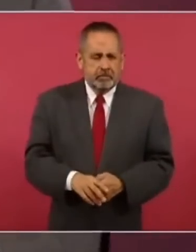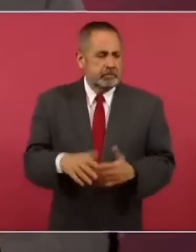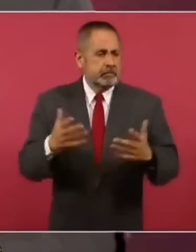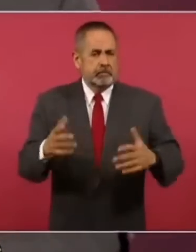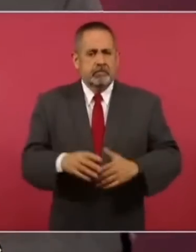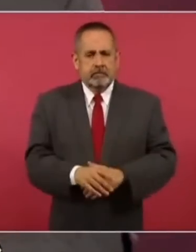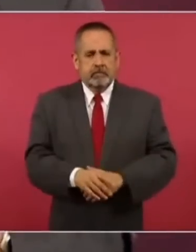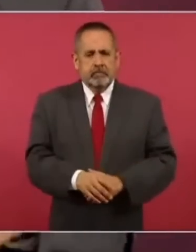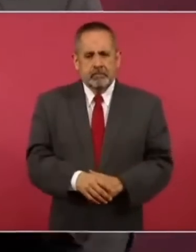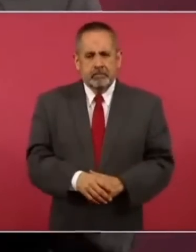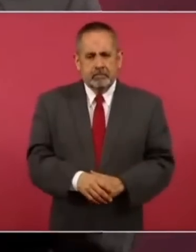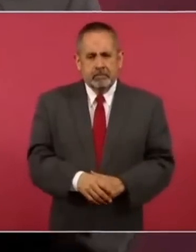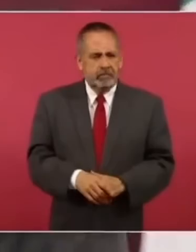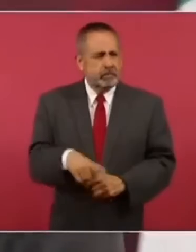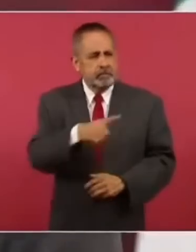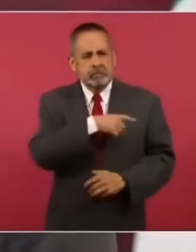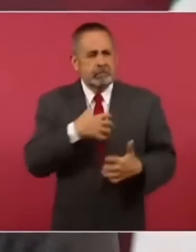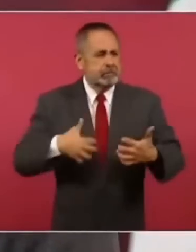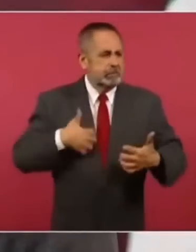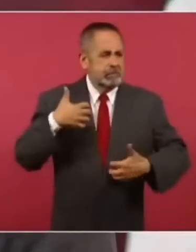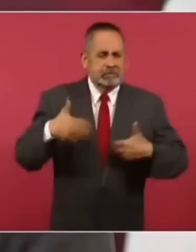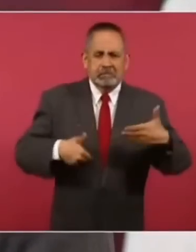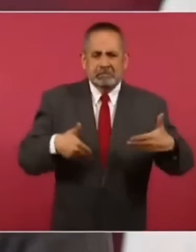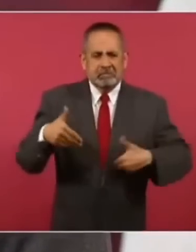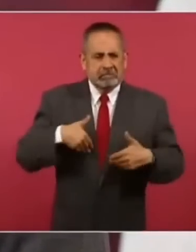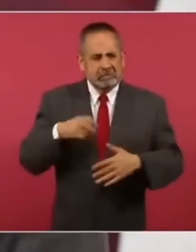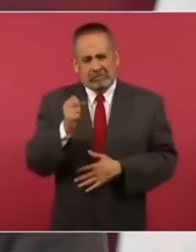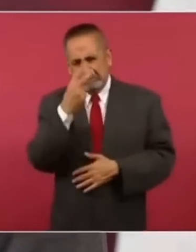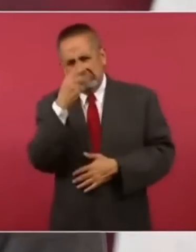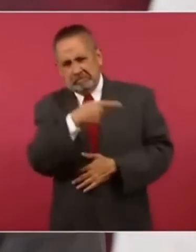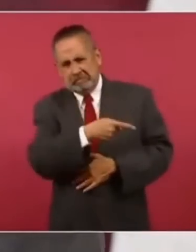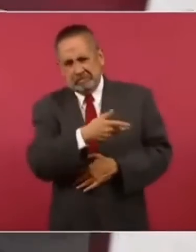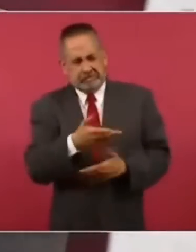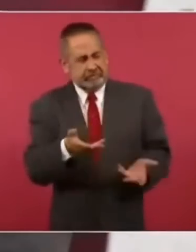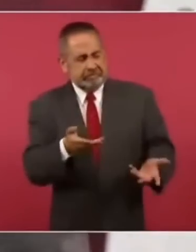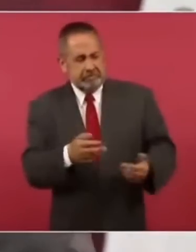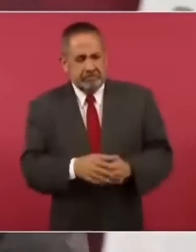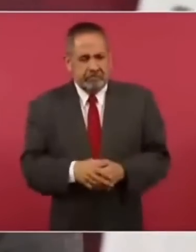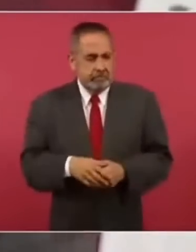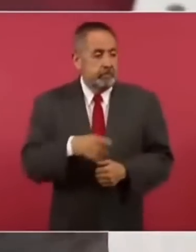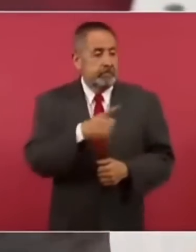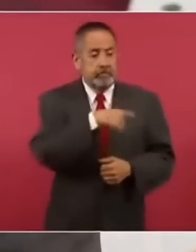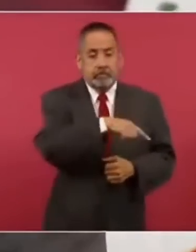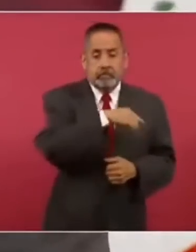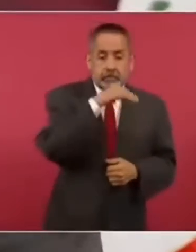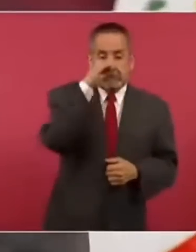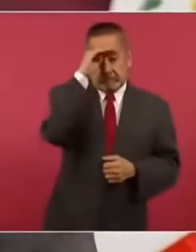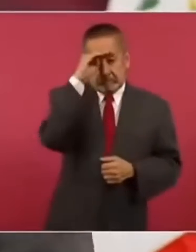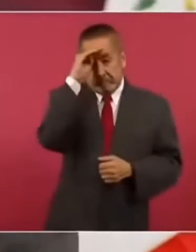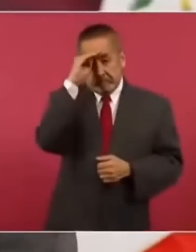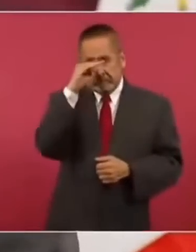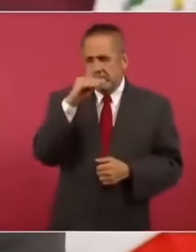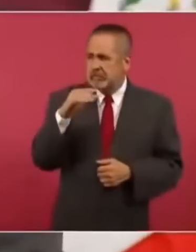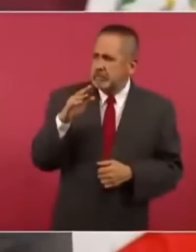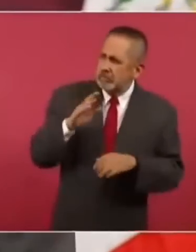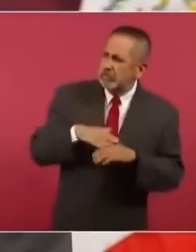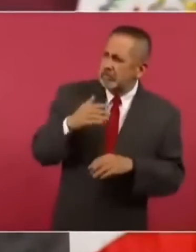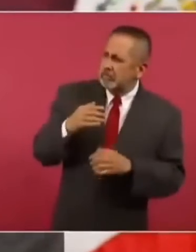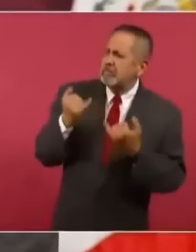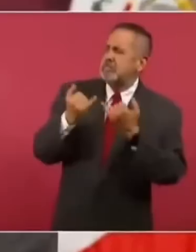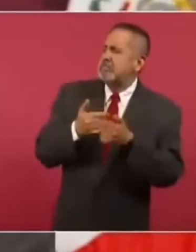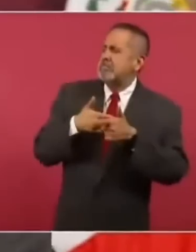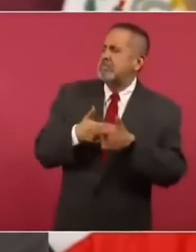Entonces, están molestos porque ellos pensaban de que iba a ser más de lo